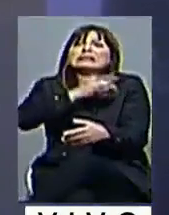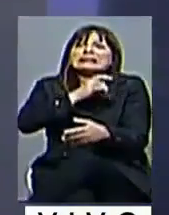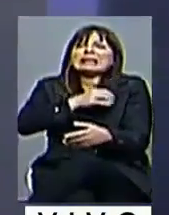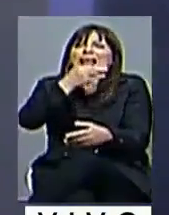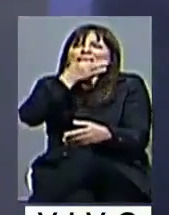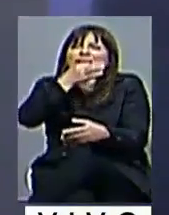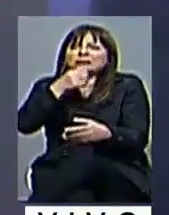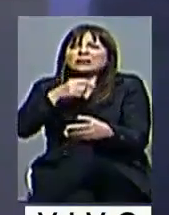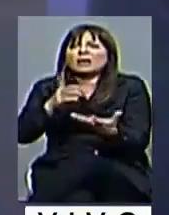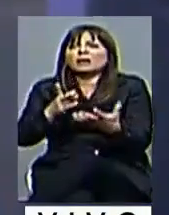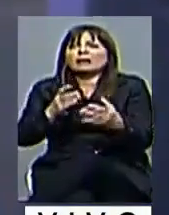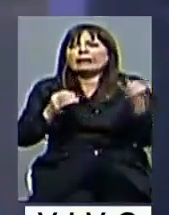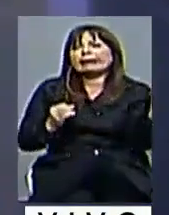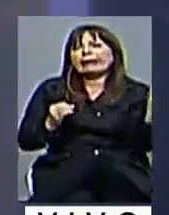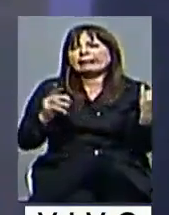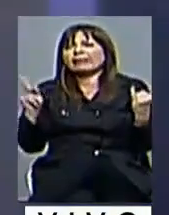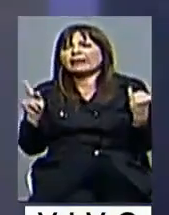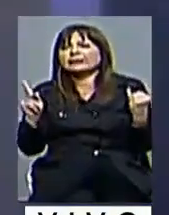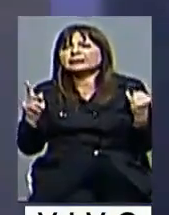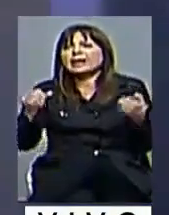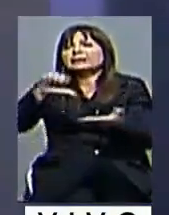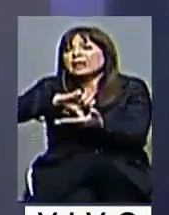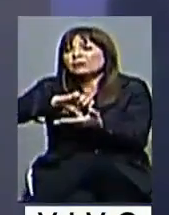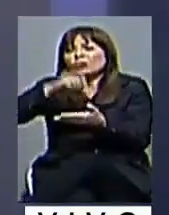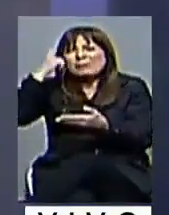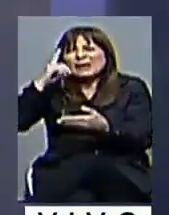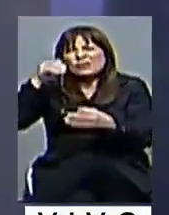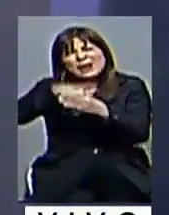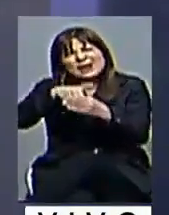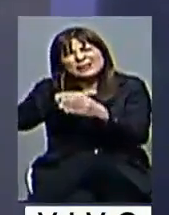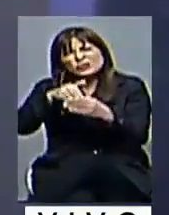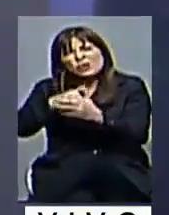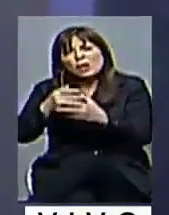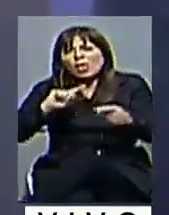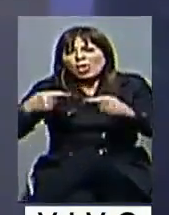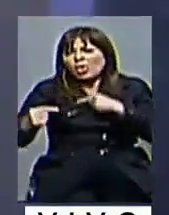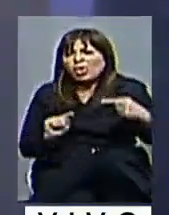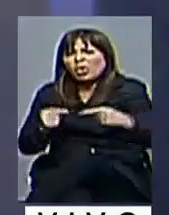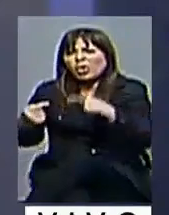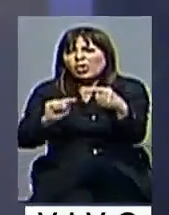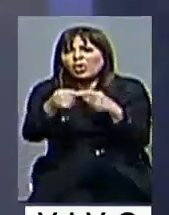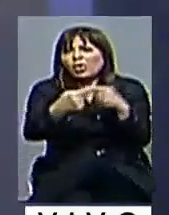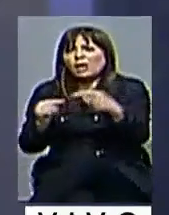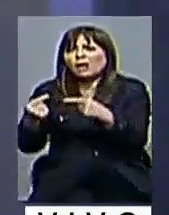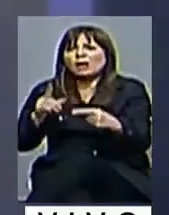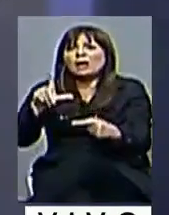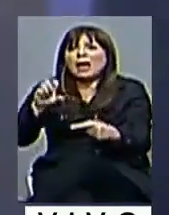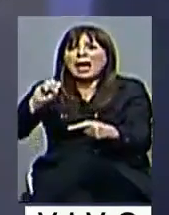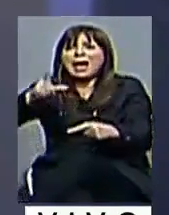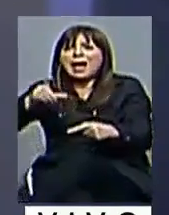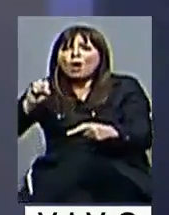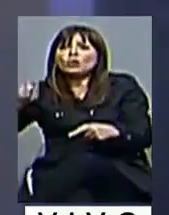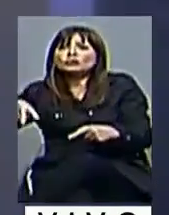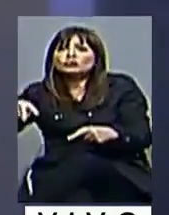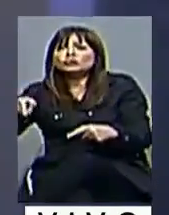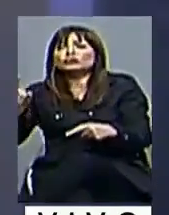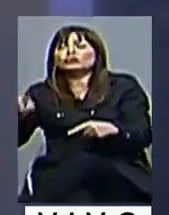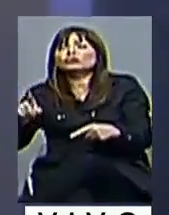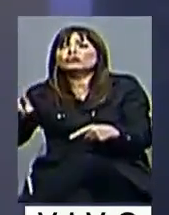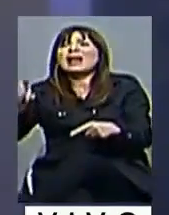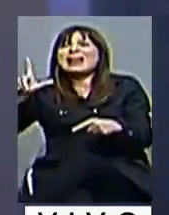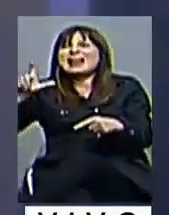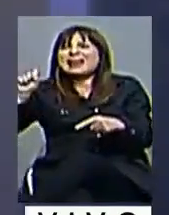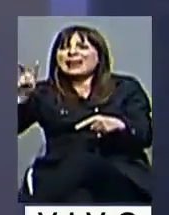tres tercios, izquierda, derecha, centro, y las elecciones venían siendo muy peleadas. Lago, Lavín, el año 2000,